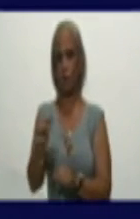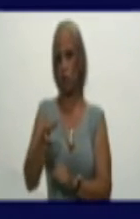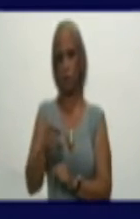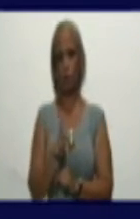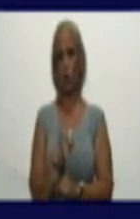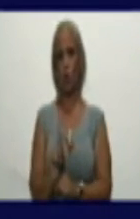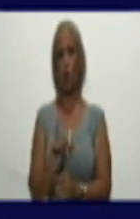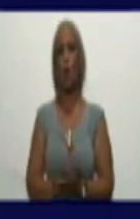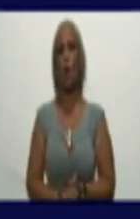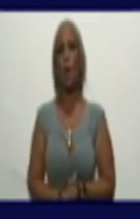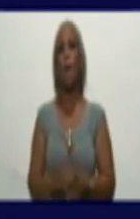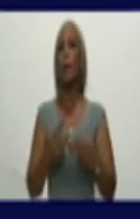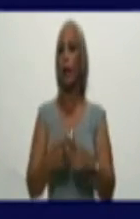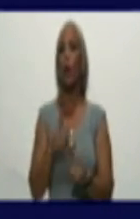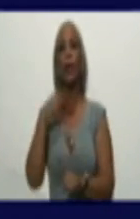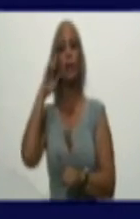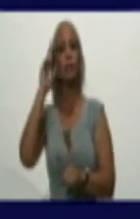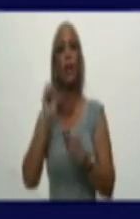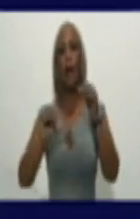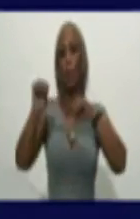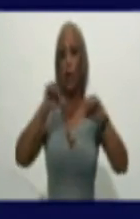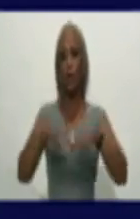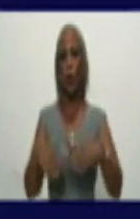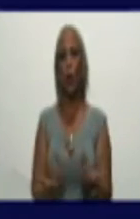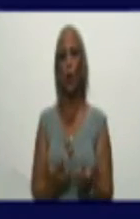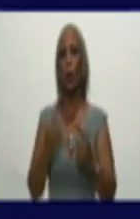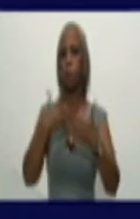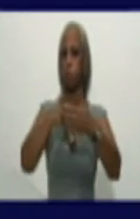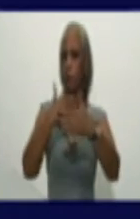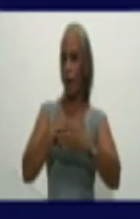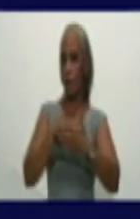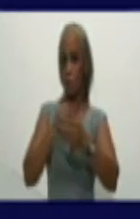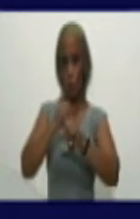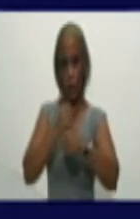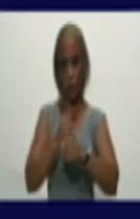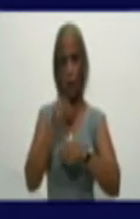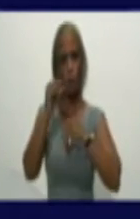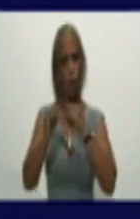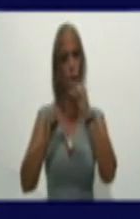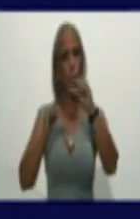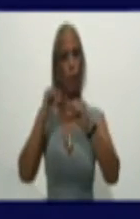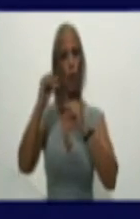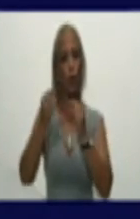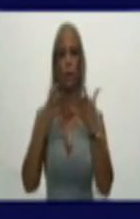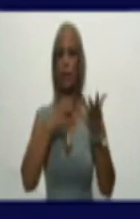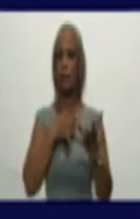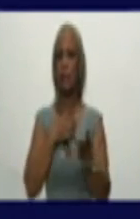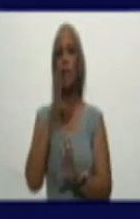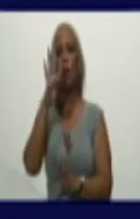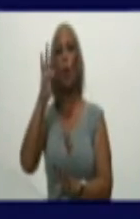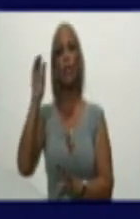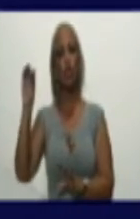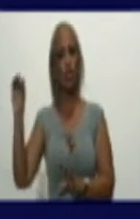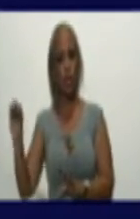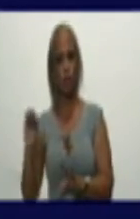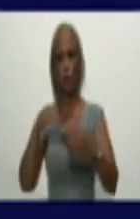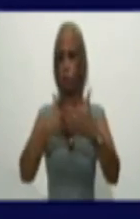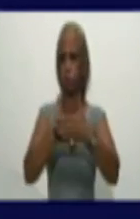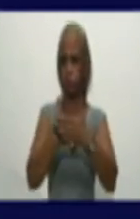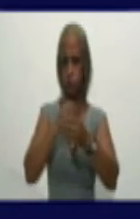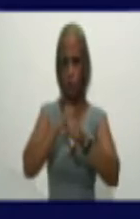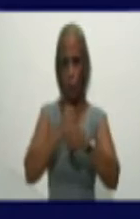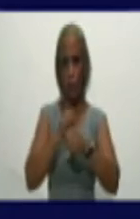municipio. Recordar que el laboratorio va procesando las muestras poco a poco, que tiene una capacidad de 450 muestras nada más,